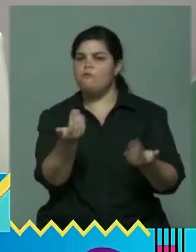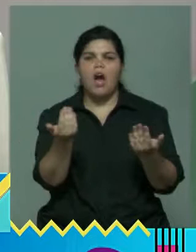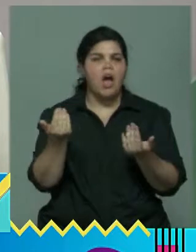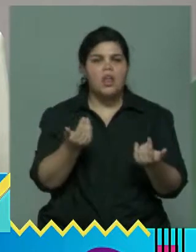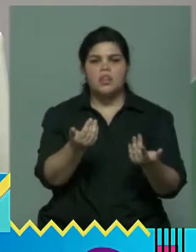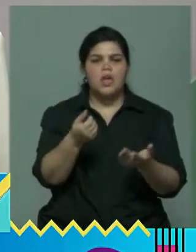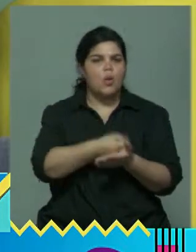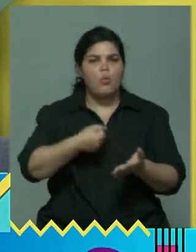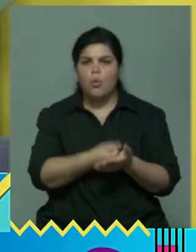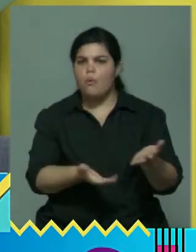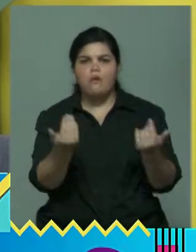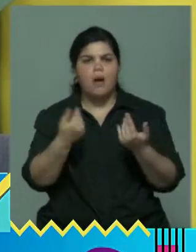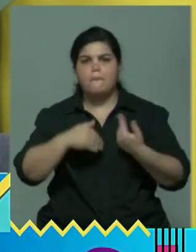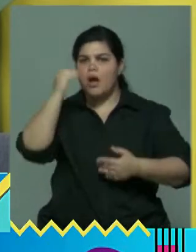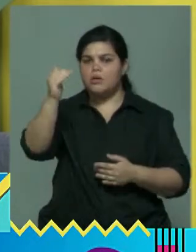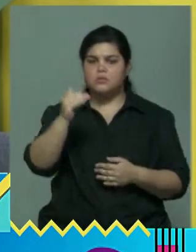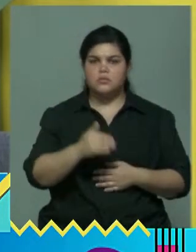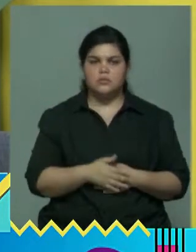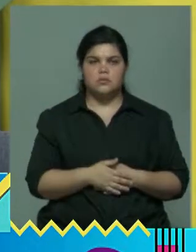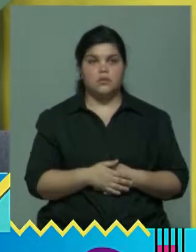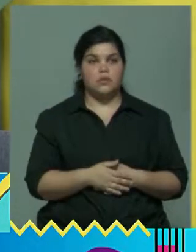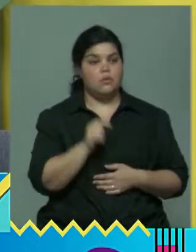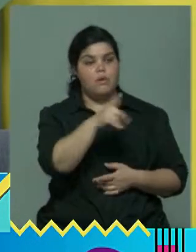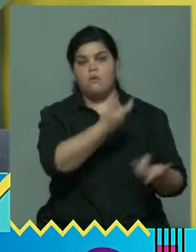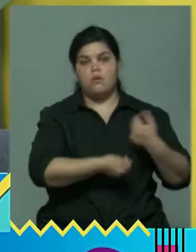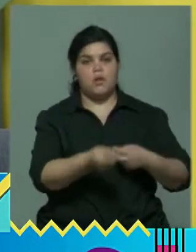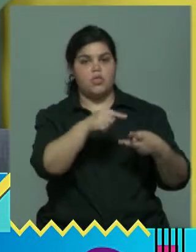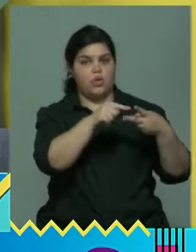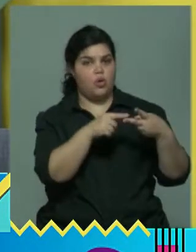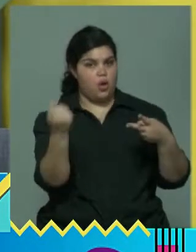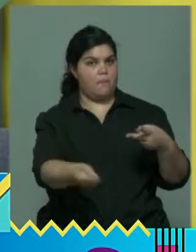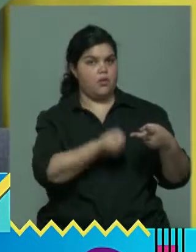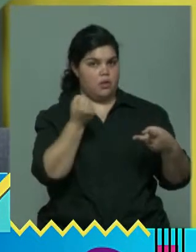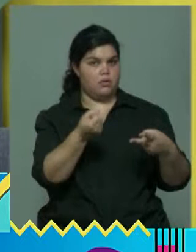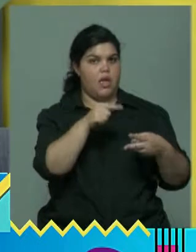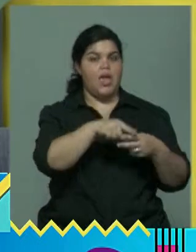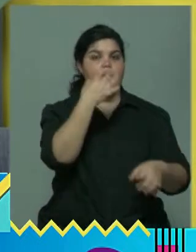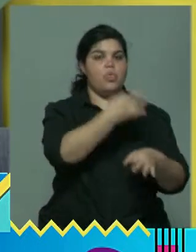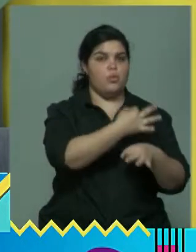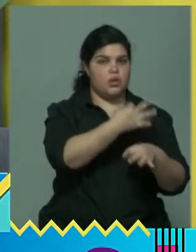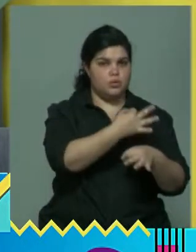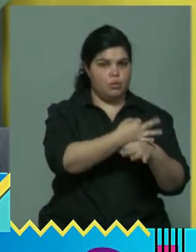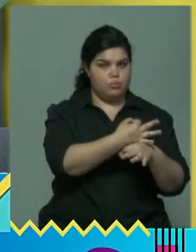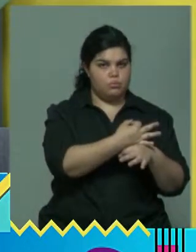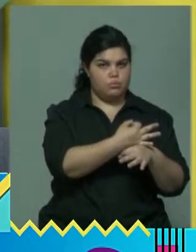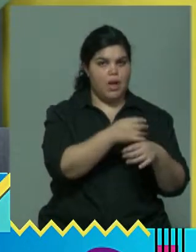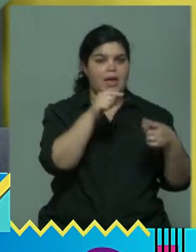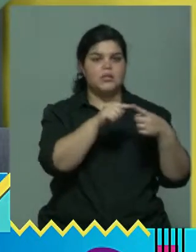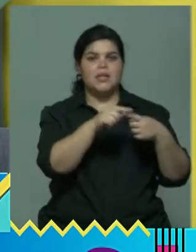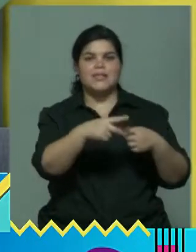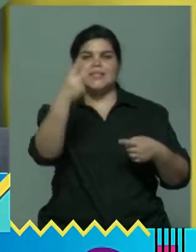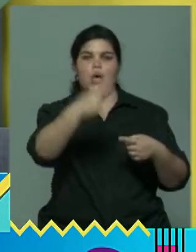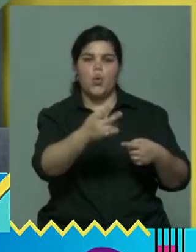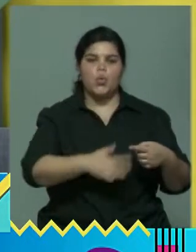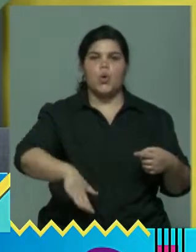Bueno, nombraste dos ámbitos muy importantes, ¿no? Que es la educación, que es digamos, el segundo ámbito de